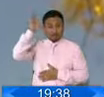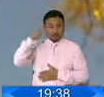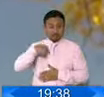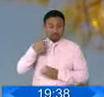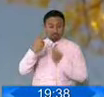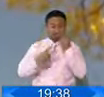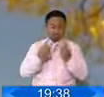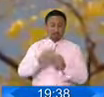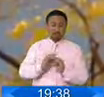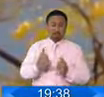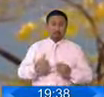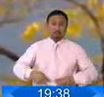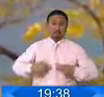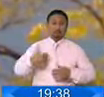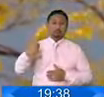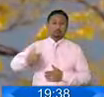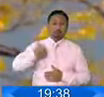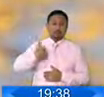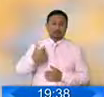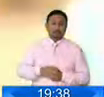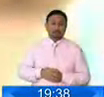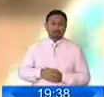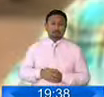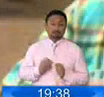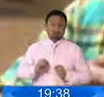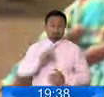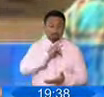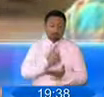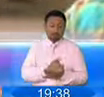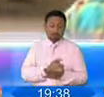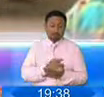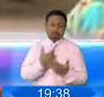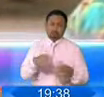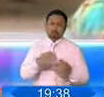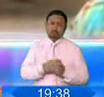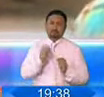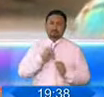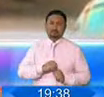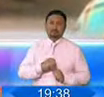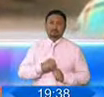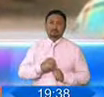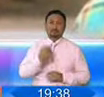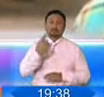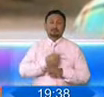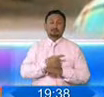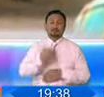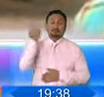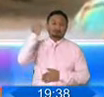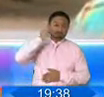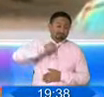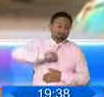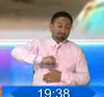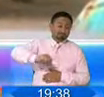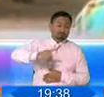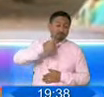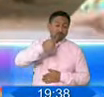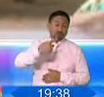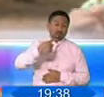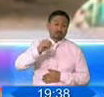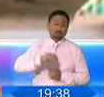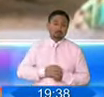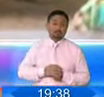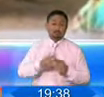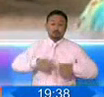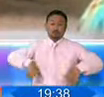Ahora radico en Argentina y en verdad hemos pasado viajando esta última semana y yo puedo decir uno